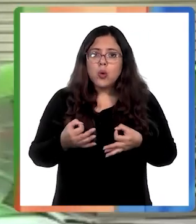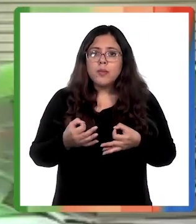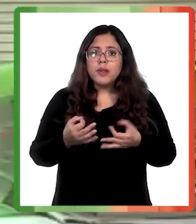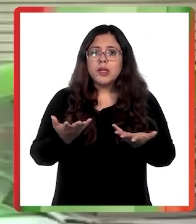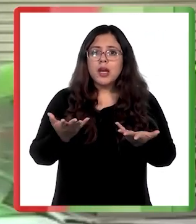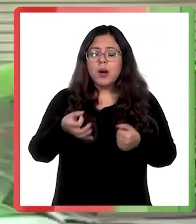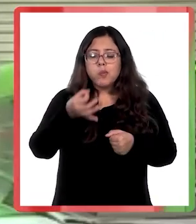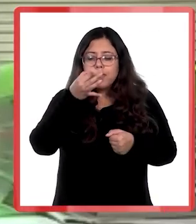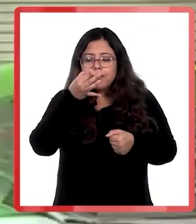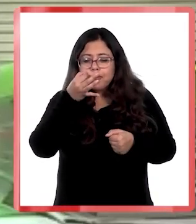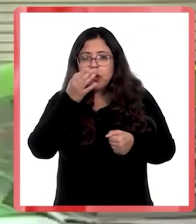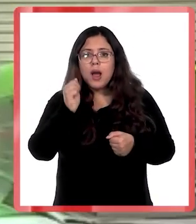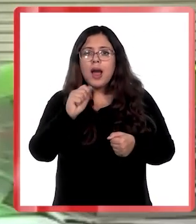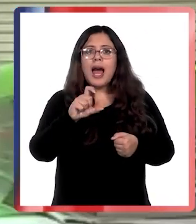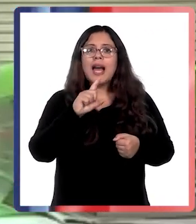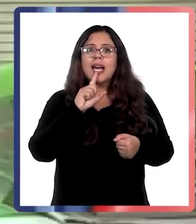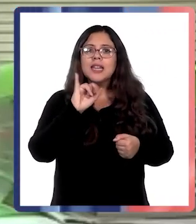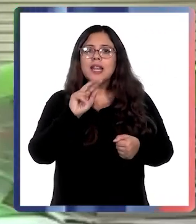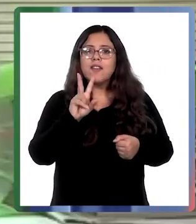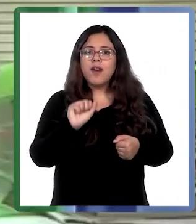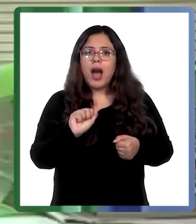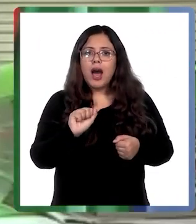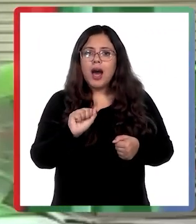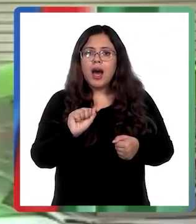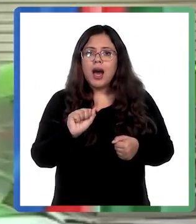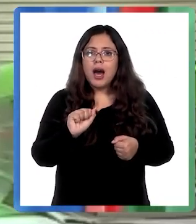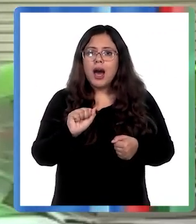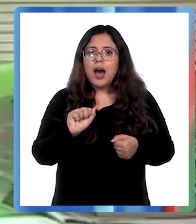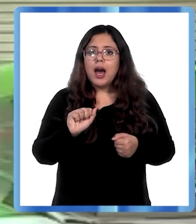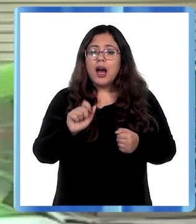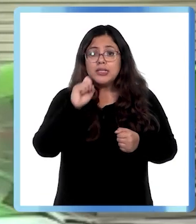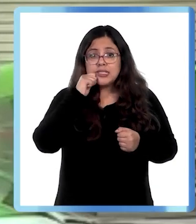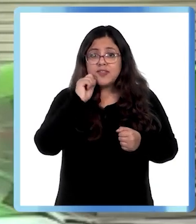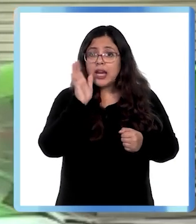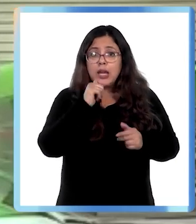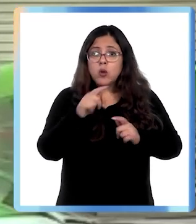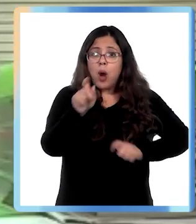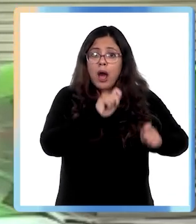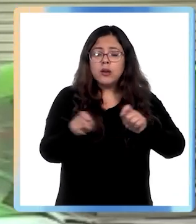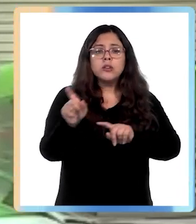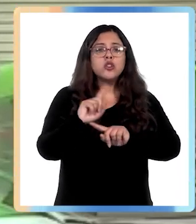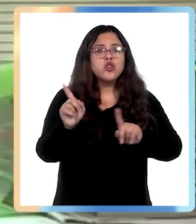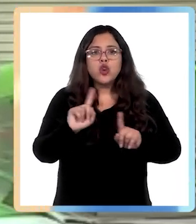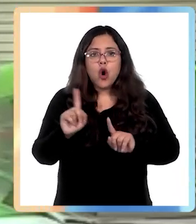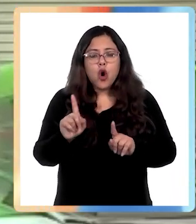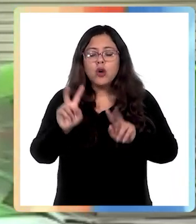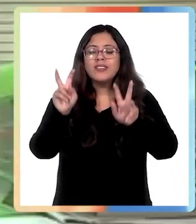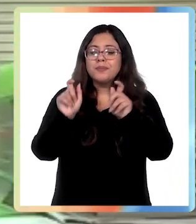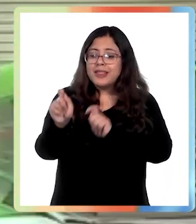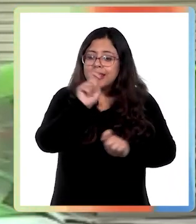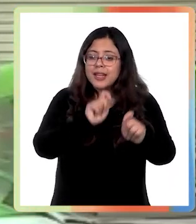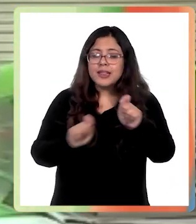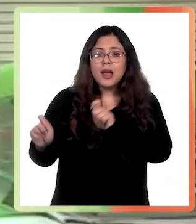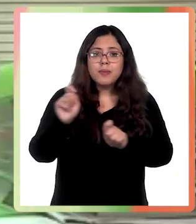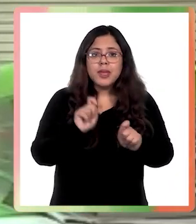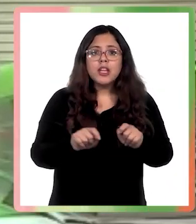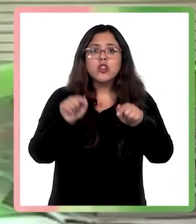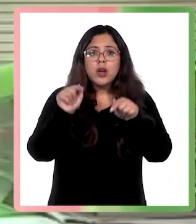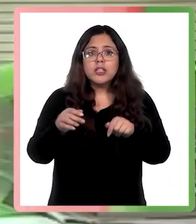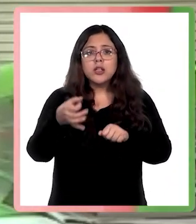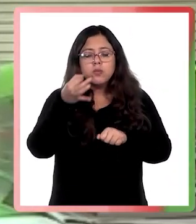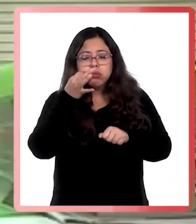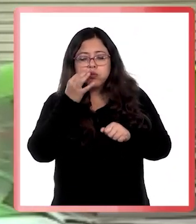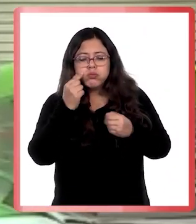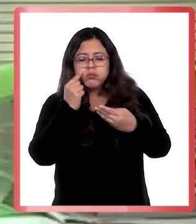activa. No es no tratarlo, ¿ya? El tratamiento es la observación activa,